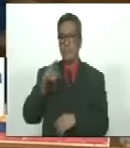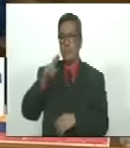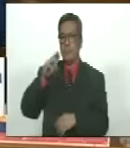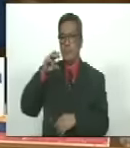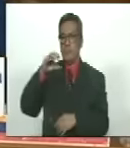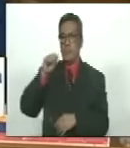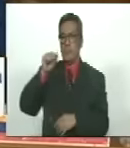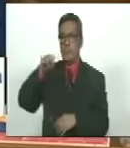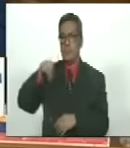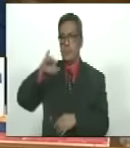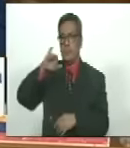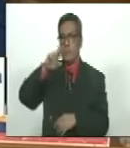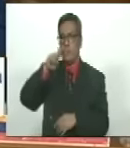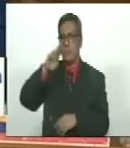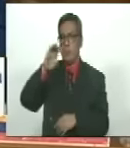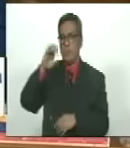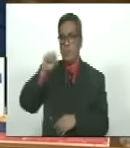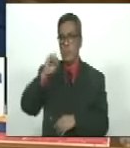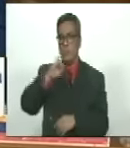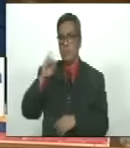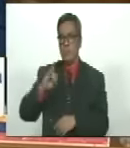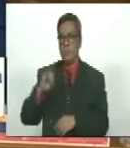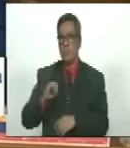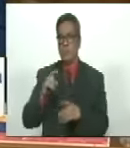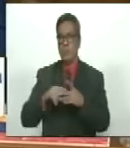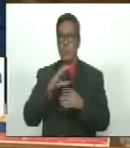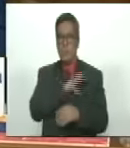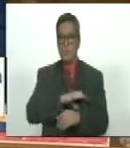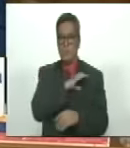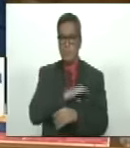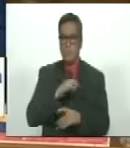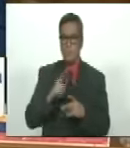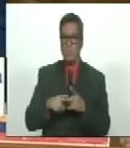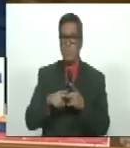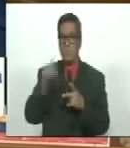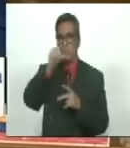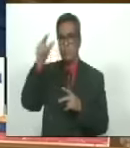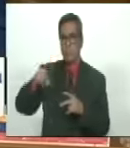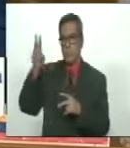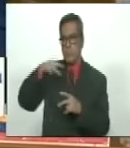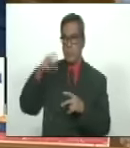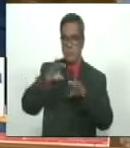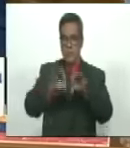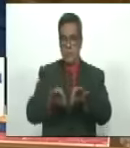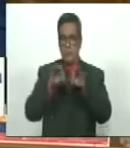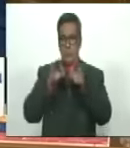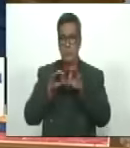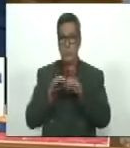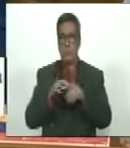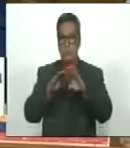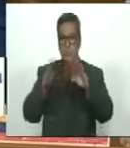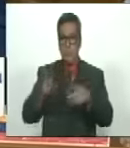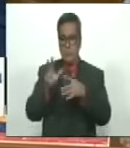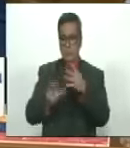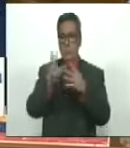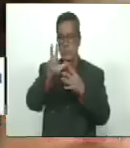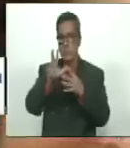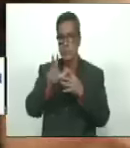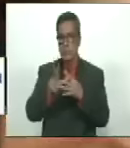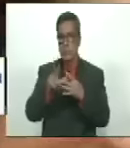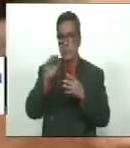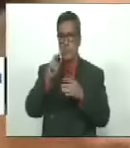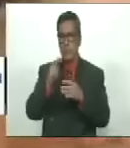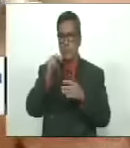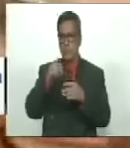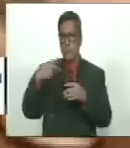Ramírez. El diputado Edgardo Ramírez, de la Comisión del Esequibo, Comisión Especial. La mesa 3, que va a estar en el Salón